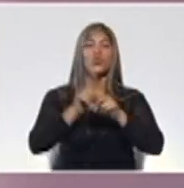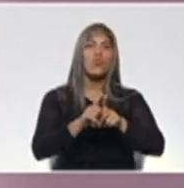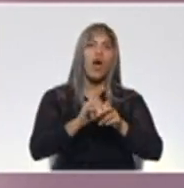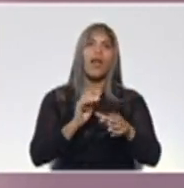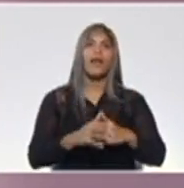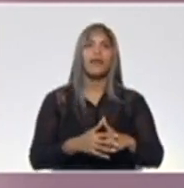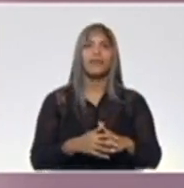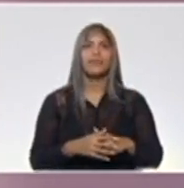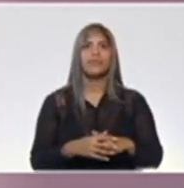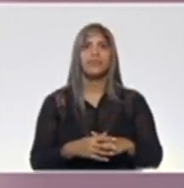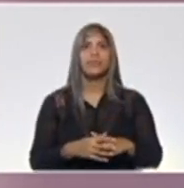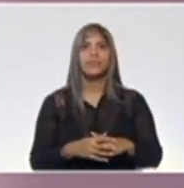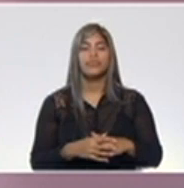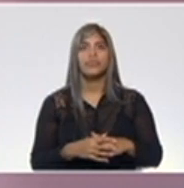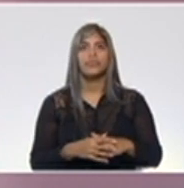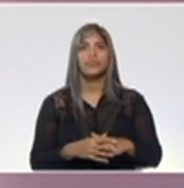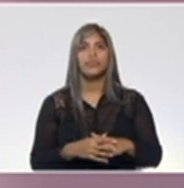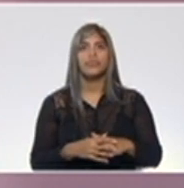es paralelo.